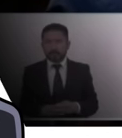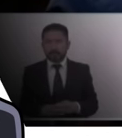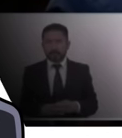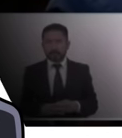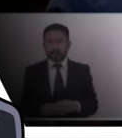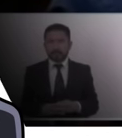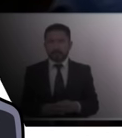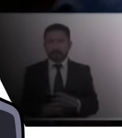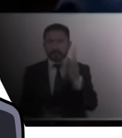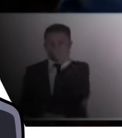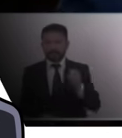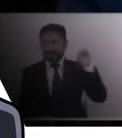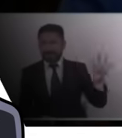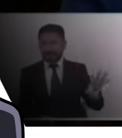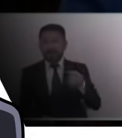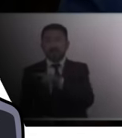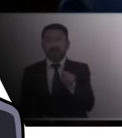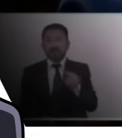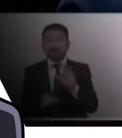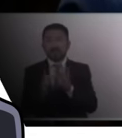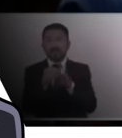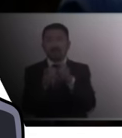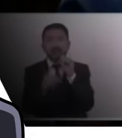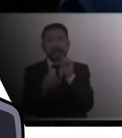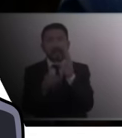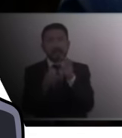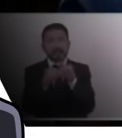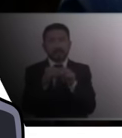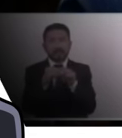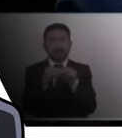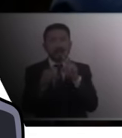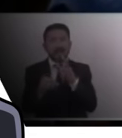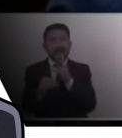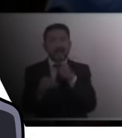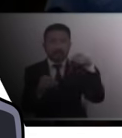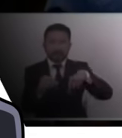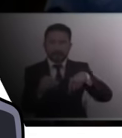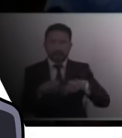De desenmascarar, porque ocupan estos micrófonos para venir a mentir.